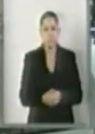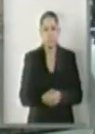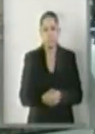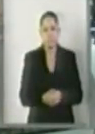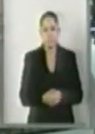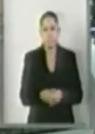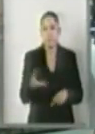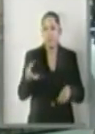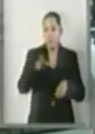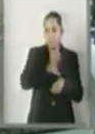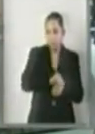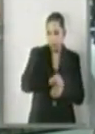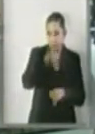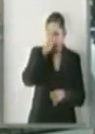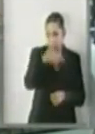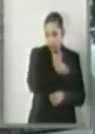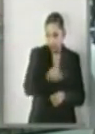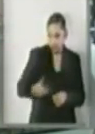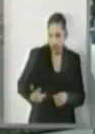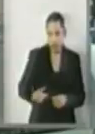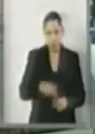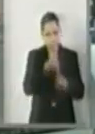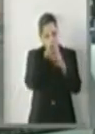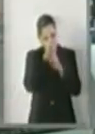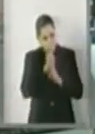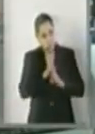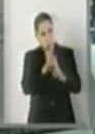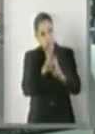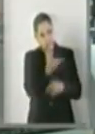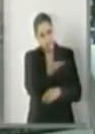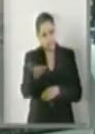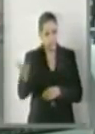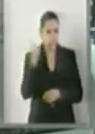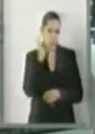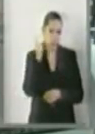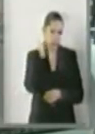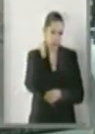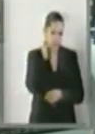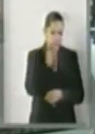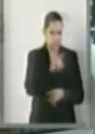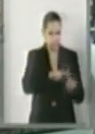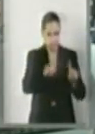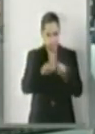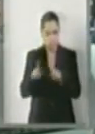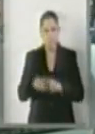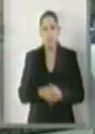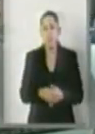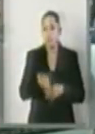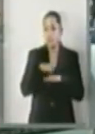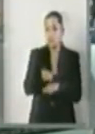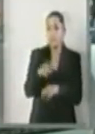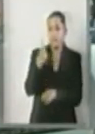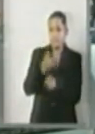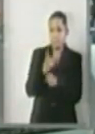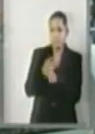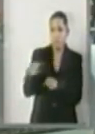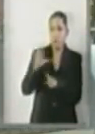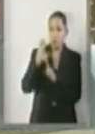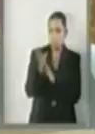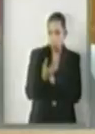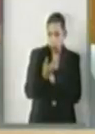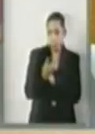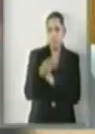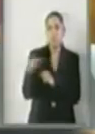Con su permiso, presidente, honorable asamblea. En el presente dictamen de la primera comisión se hace un